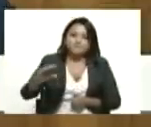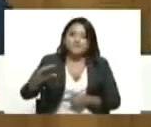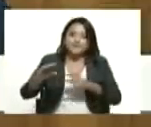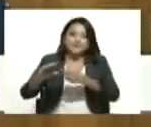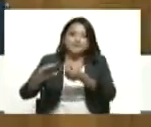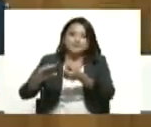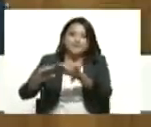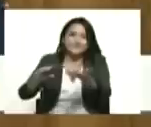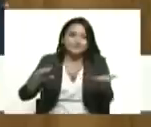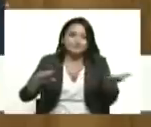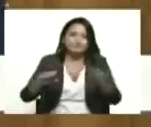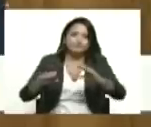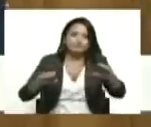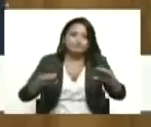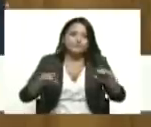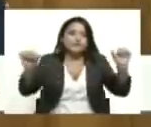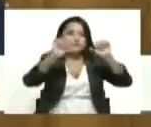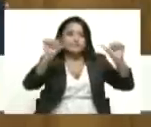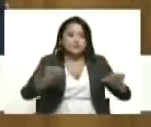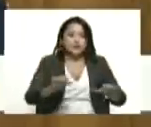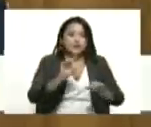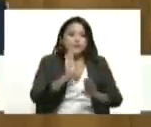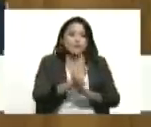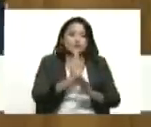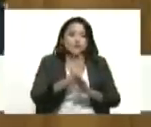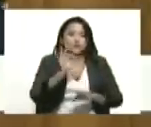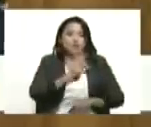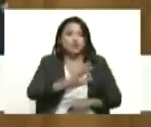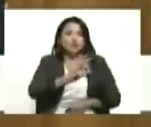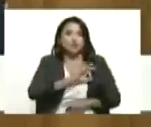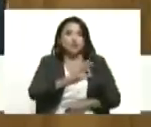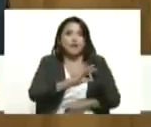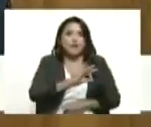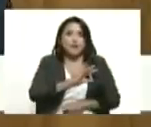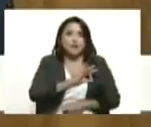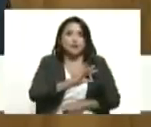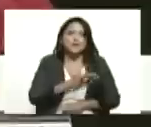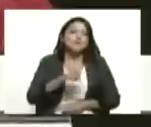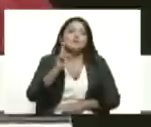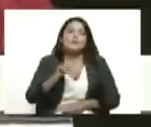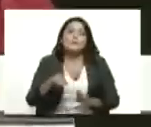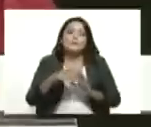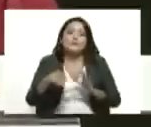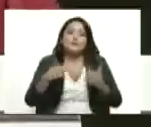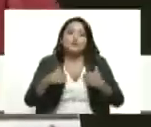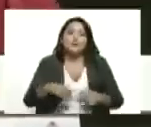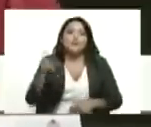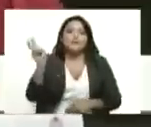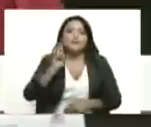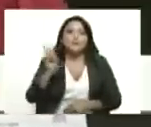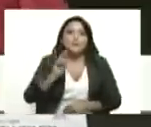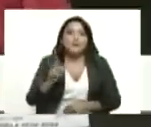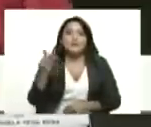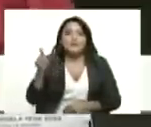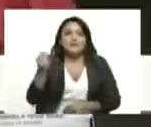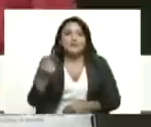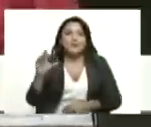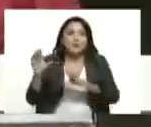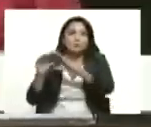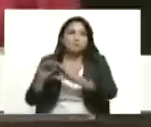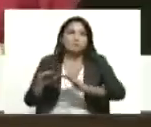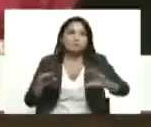financiar el funcionamiento del sistema de protección social y la realización de los derechos humanos de nuestro pueblo.